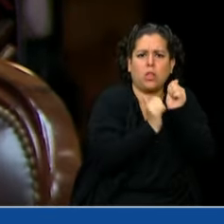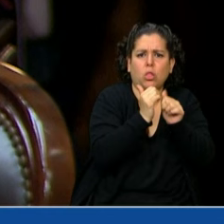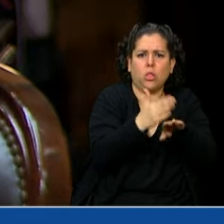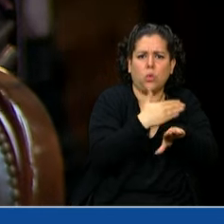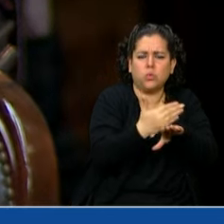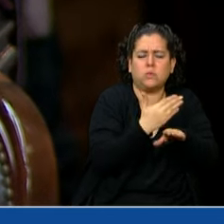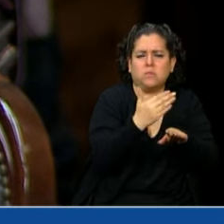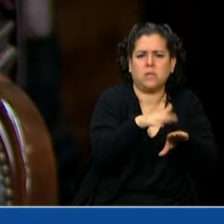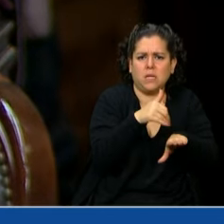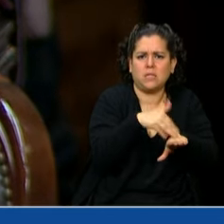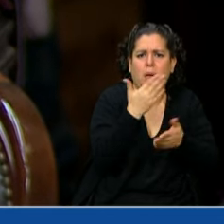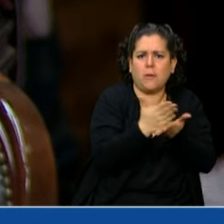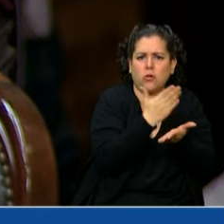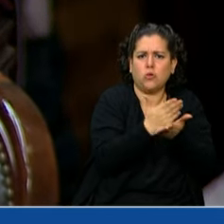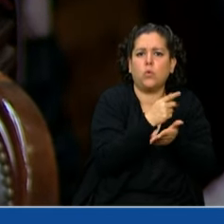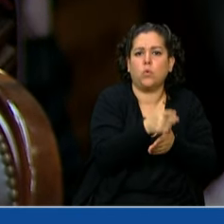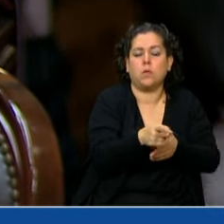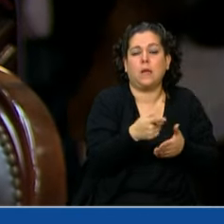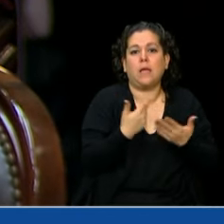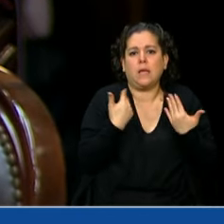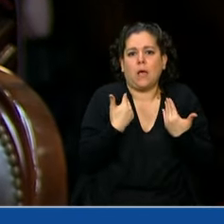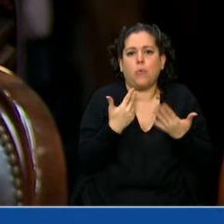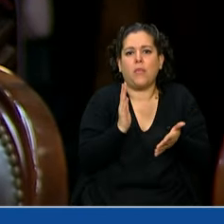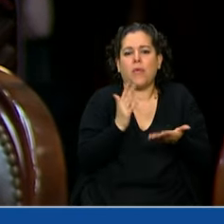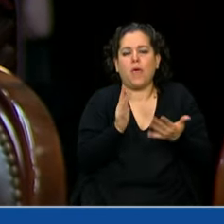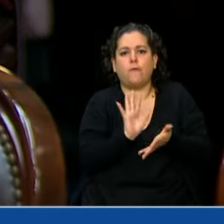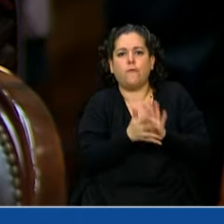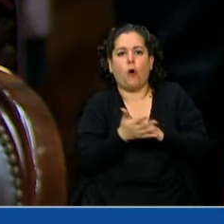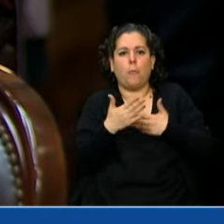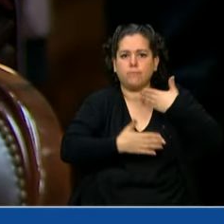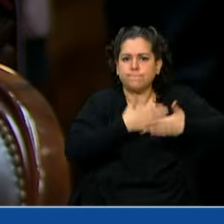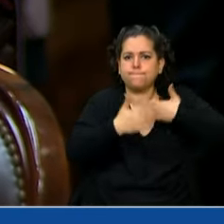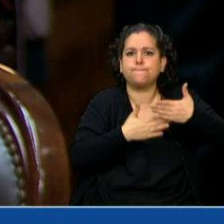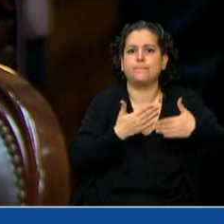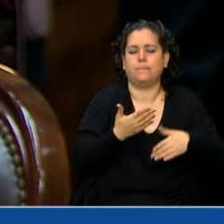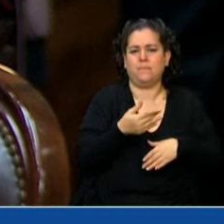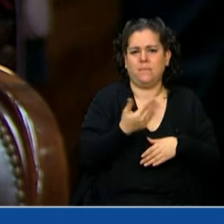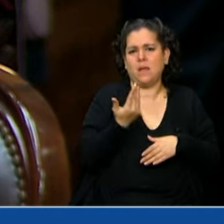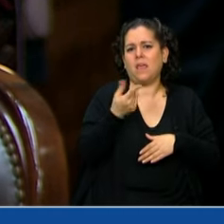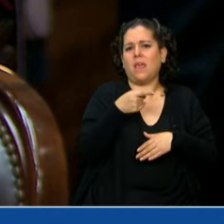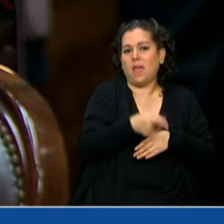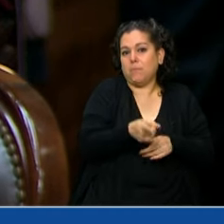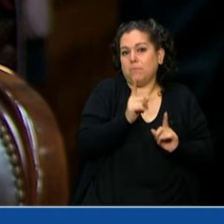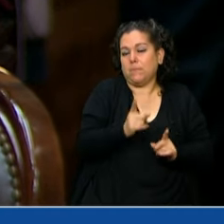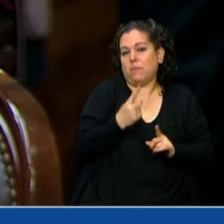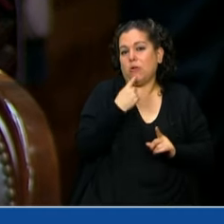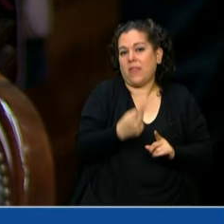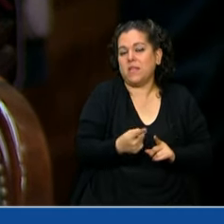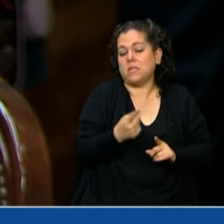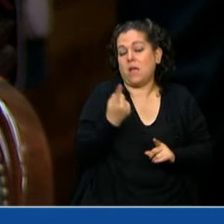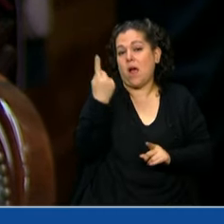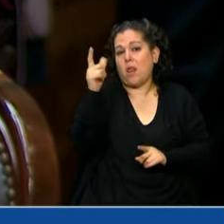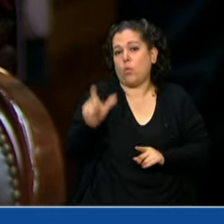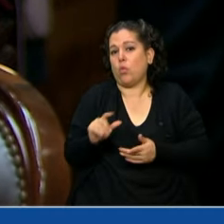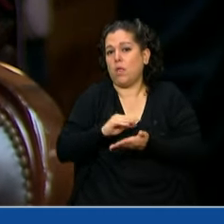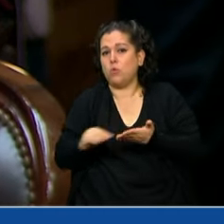de la zona de Confort que les obliga a tomar la delantera y en esto que decía algún diputado